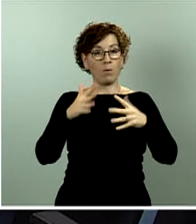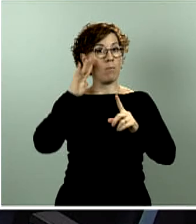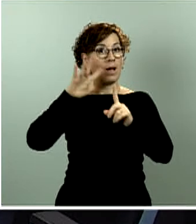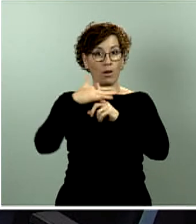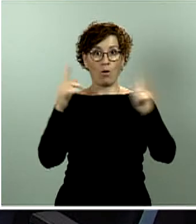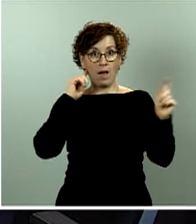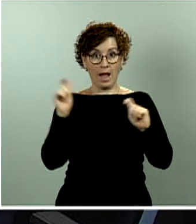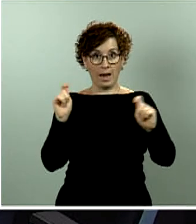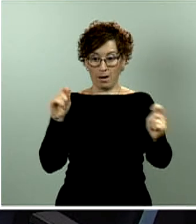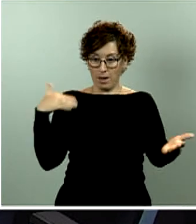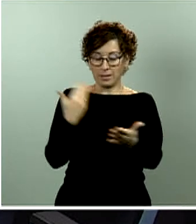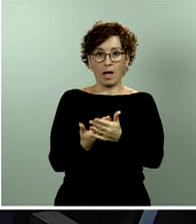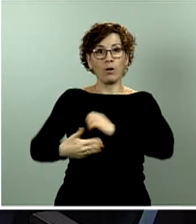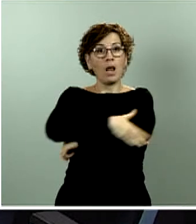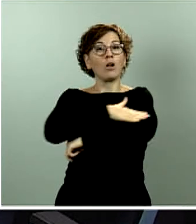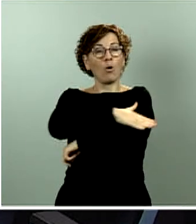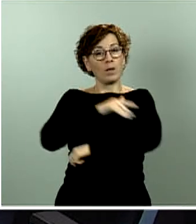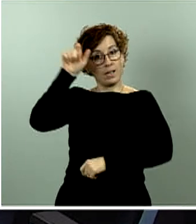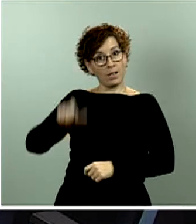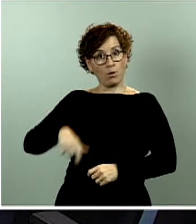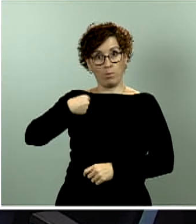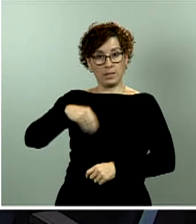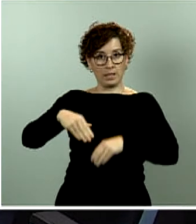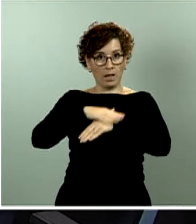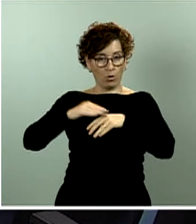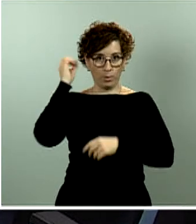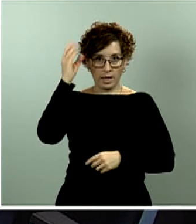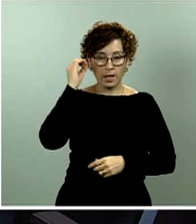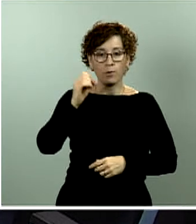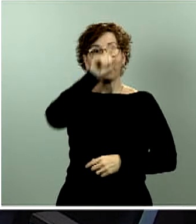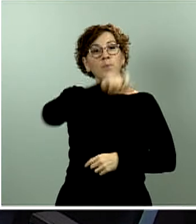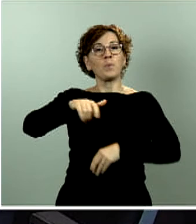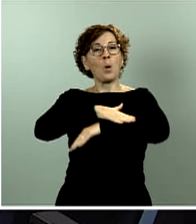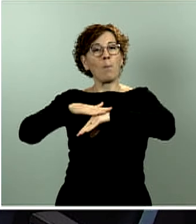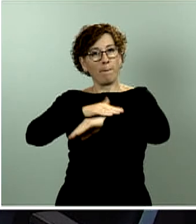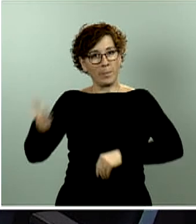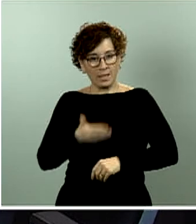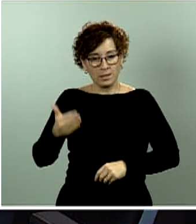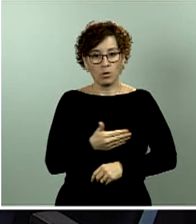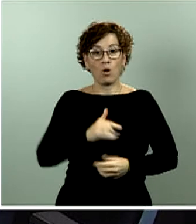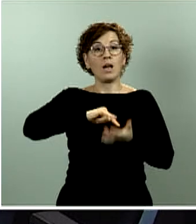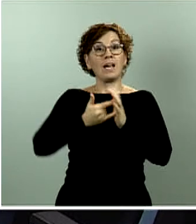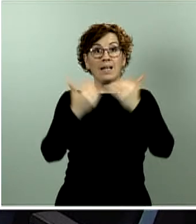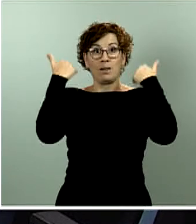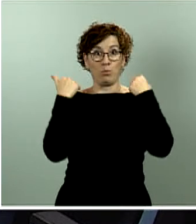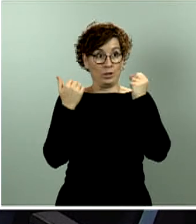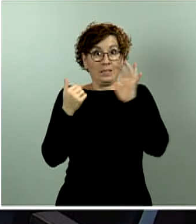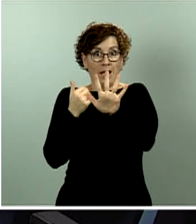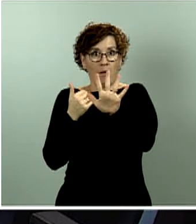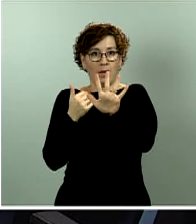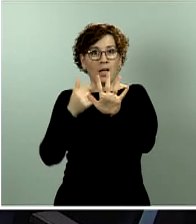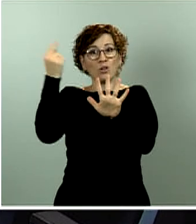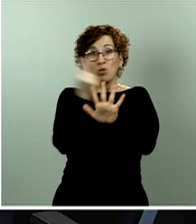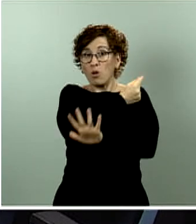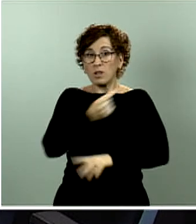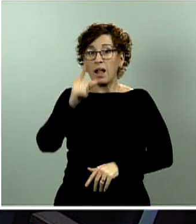las intervenciones públicas del presidente del Gobierno, los ministros y los responsables técnicos que tienen delante, han ofrecido un total de 107 ruedas